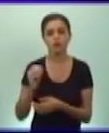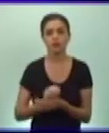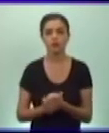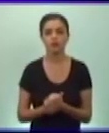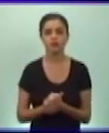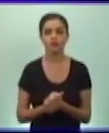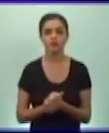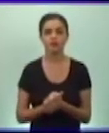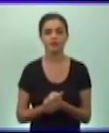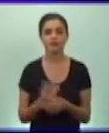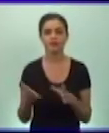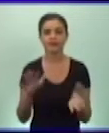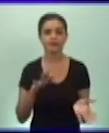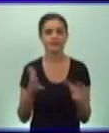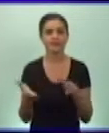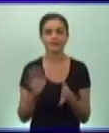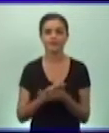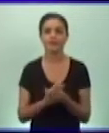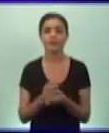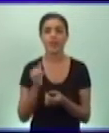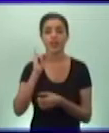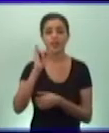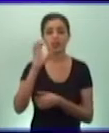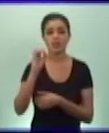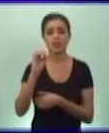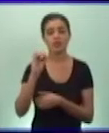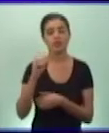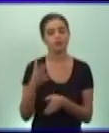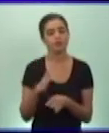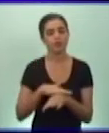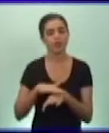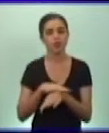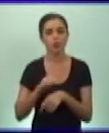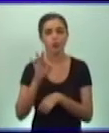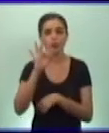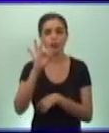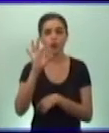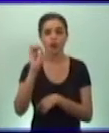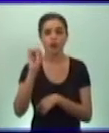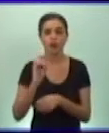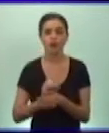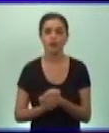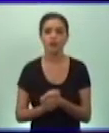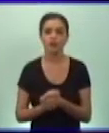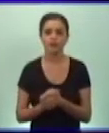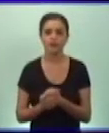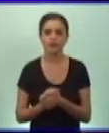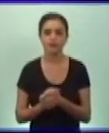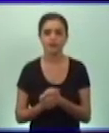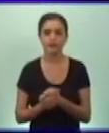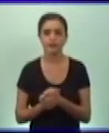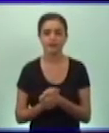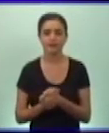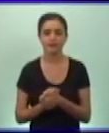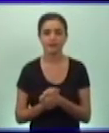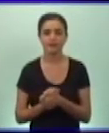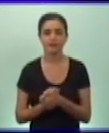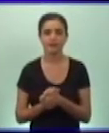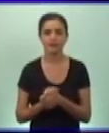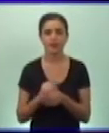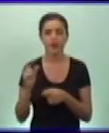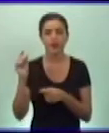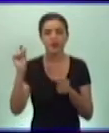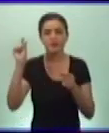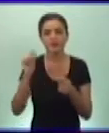década del 60, del 80, vamos a notar un breve descenso de la natalidad y los invito a seguir